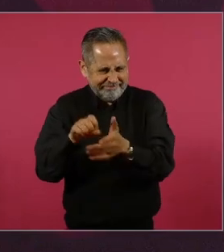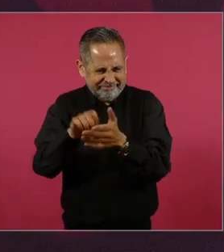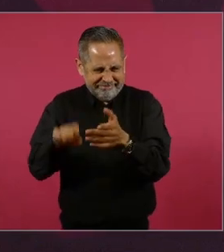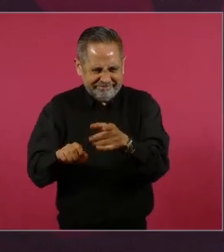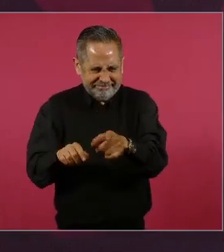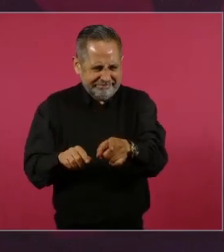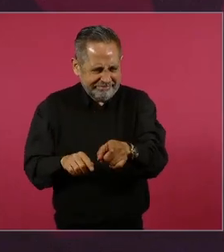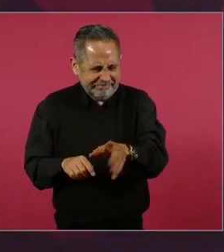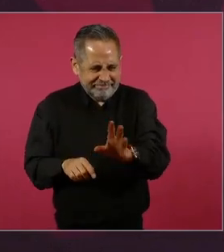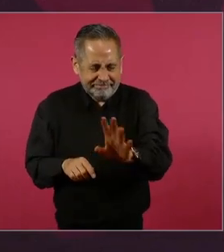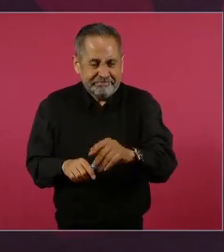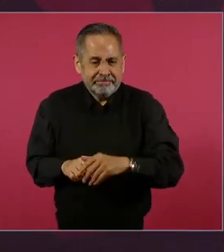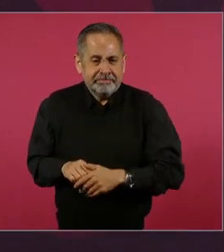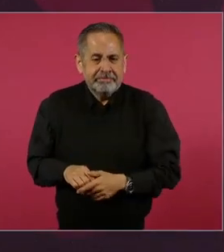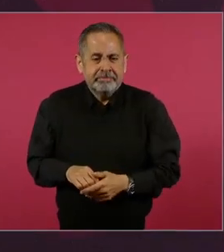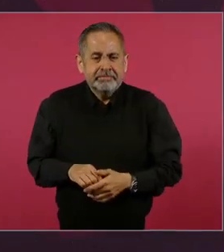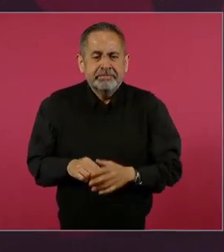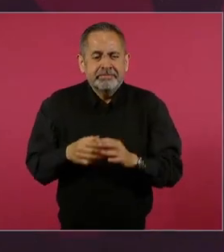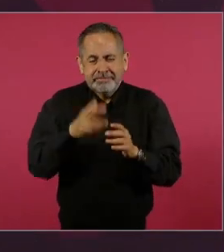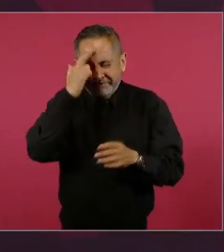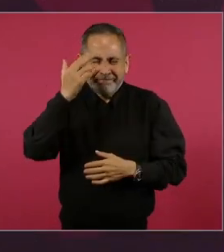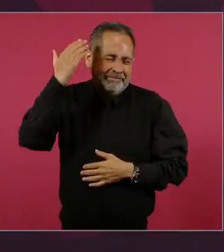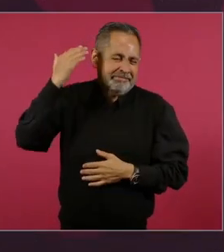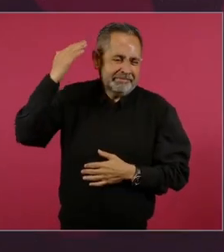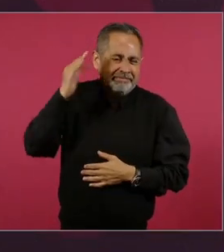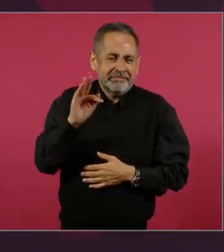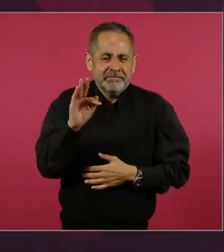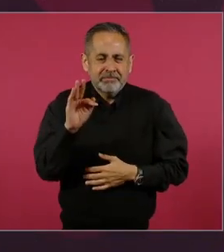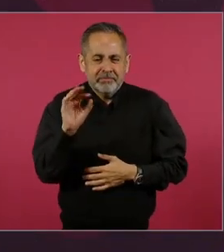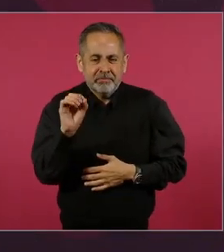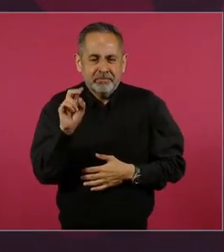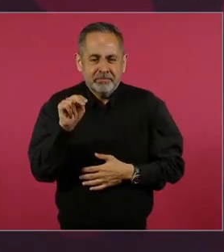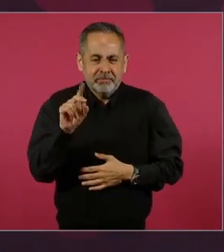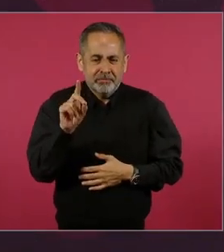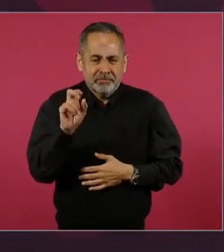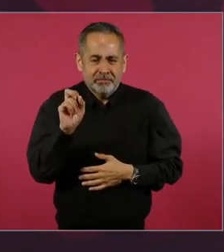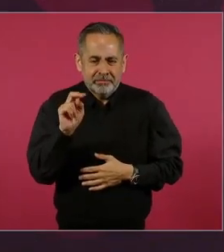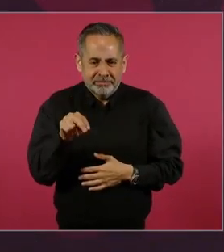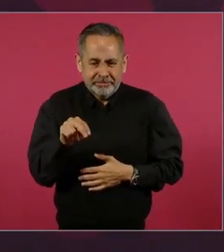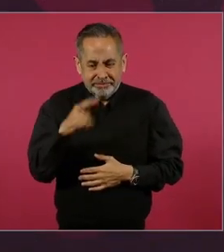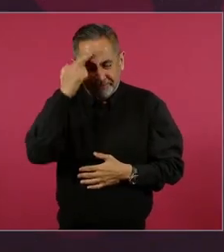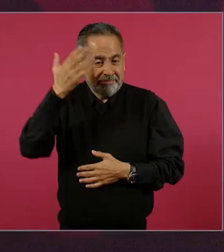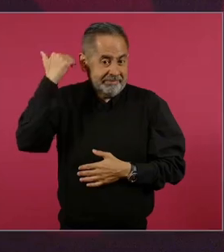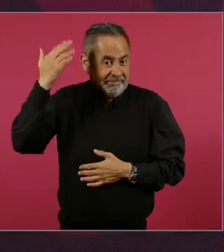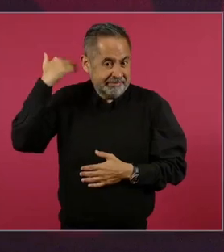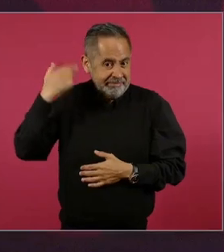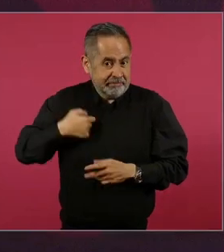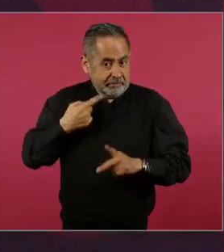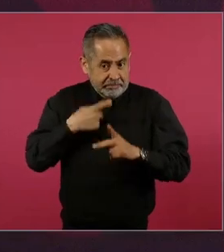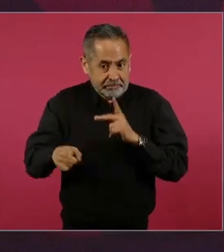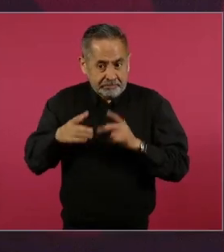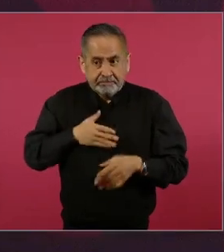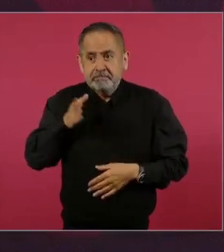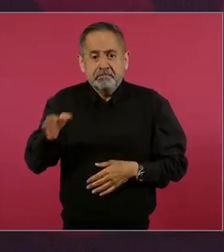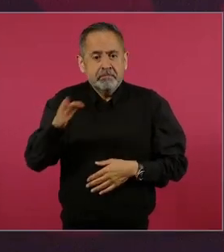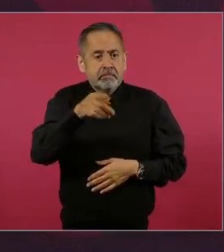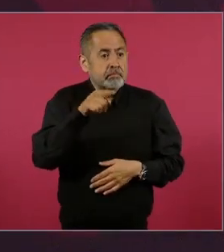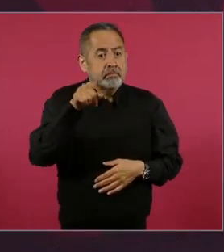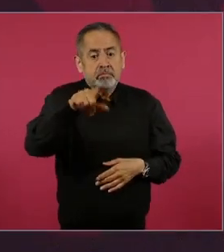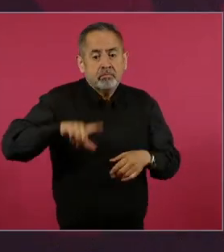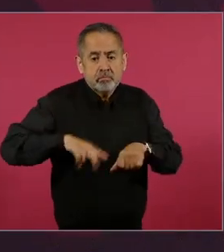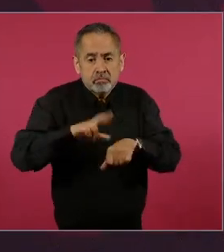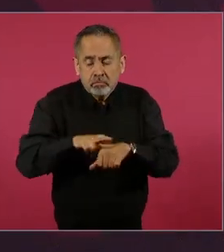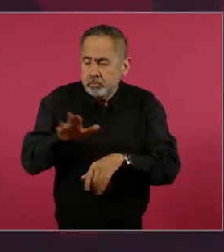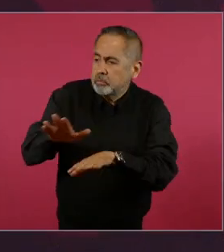hablaban lo del Fonden. Yo recuerdo que iba a algunos estados al principio y lo primero que me decía un